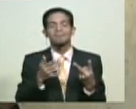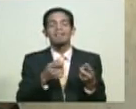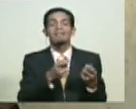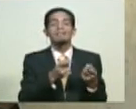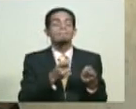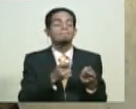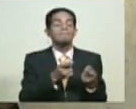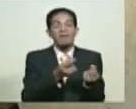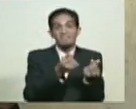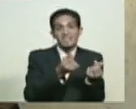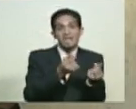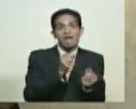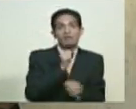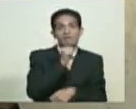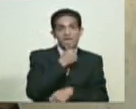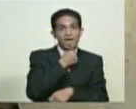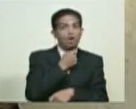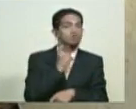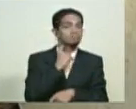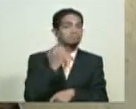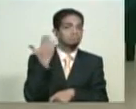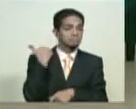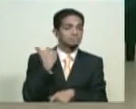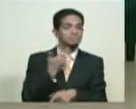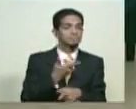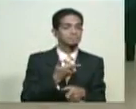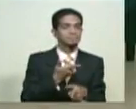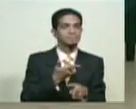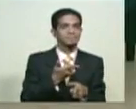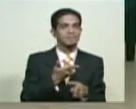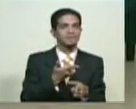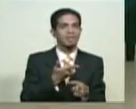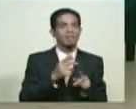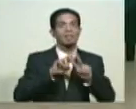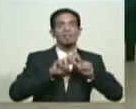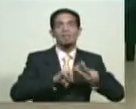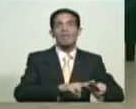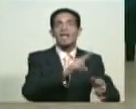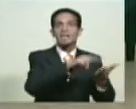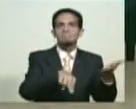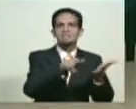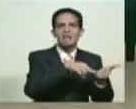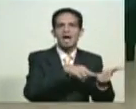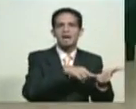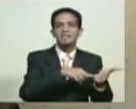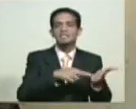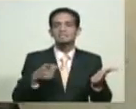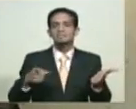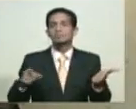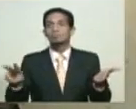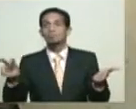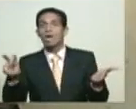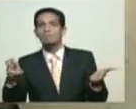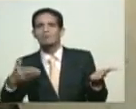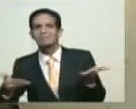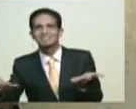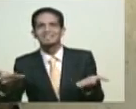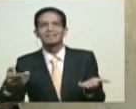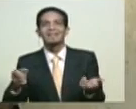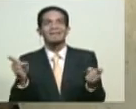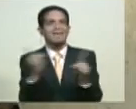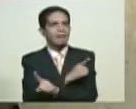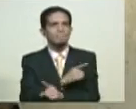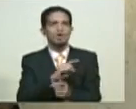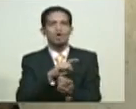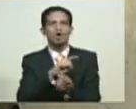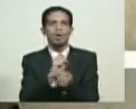por un periodo a determinar, ¿no? Me decían los expertos estudiosos en el tema